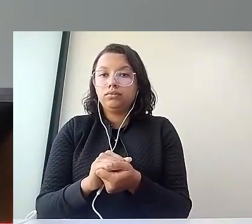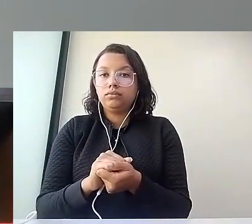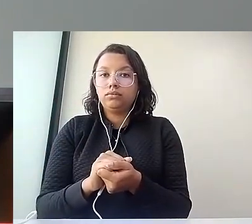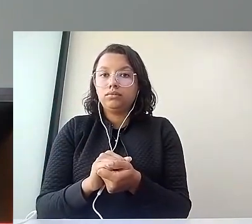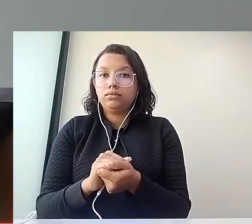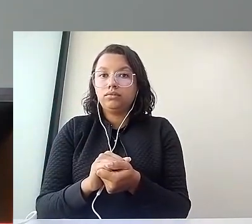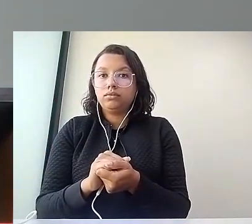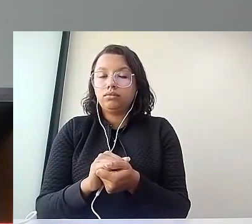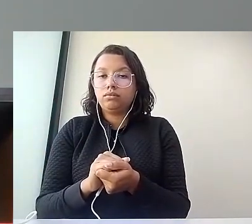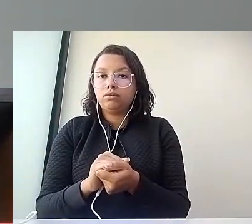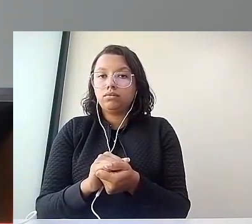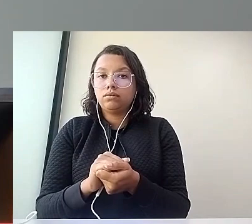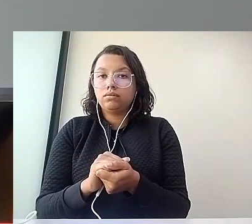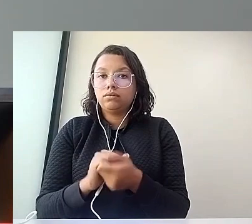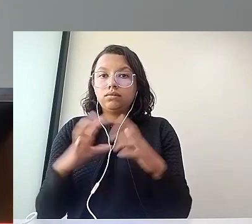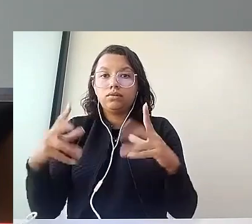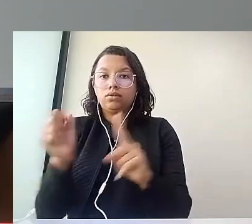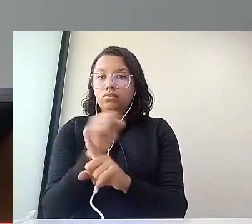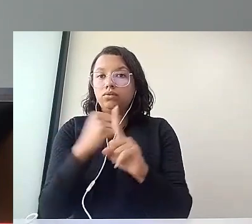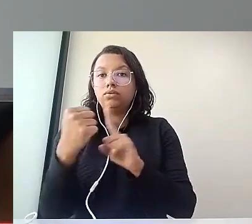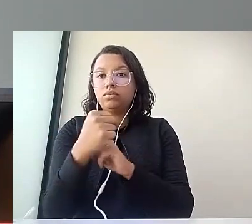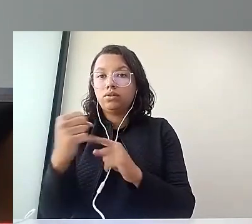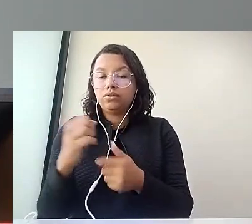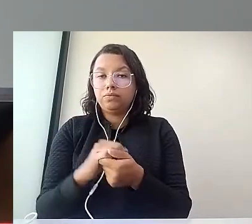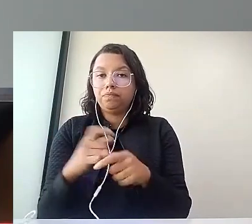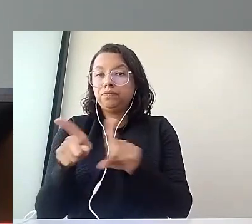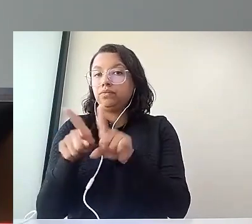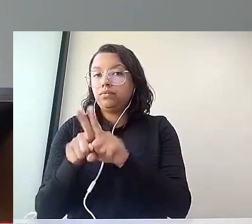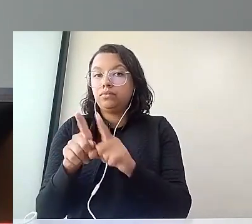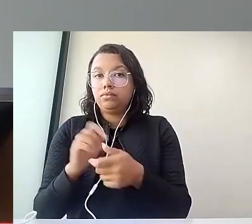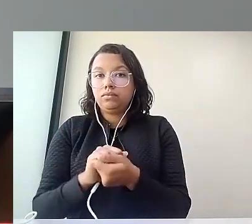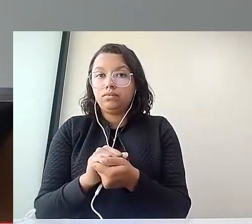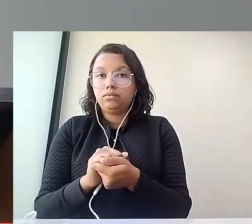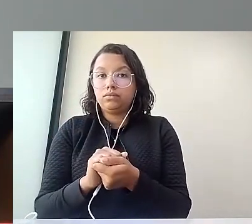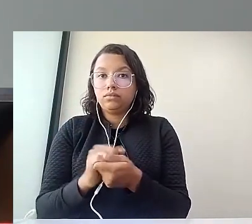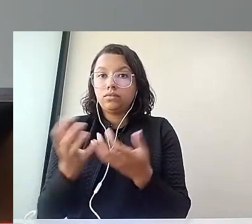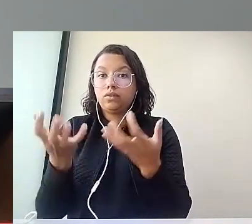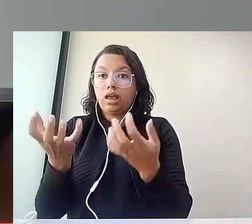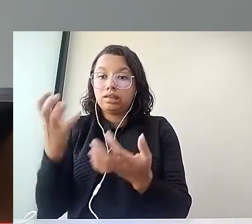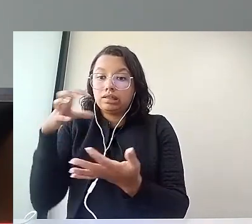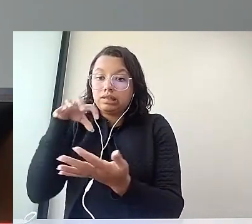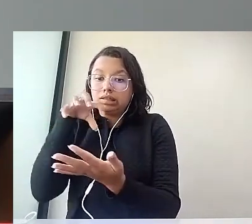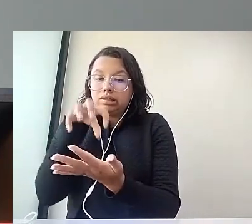la sociedad, y eso garantiza también el carácter centralizado de